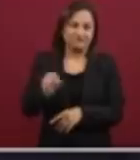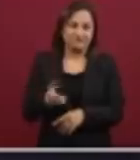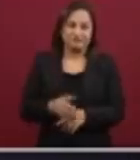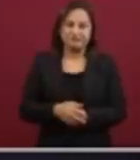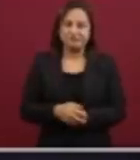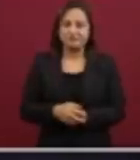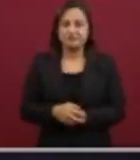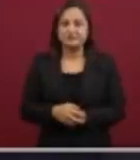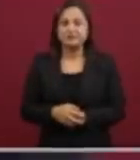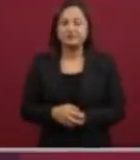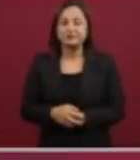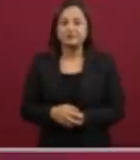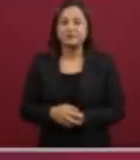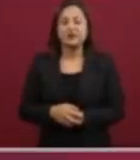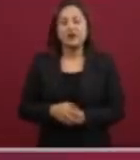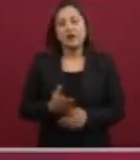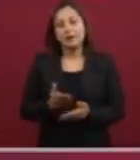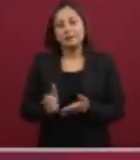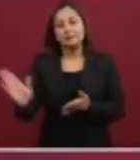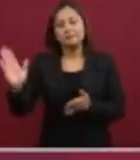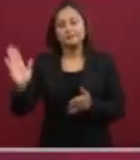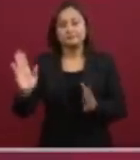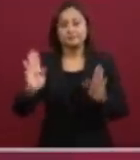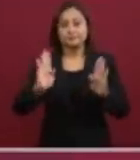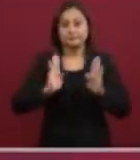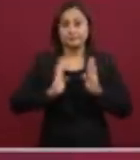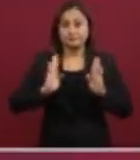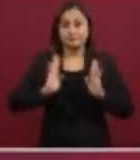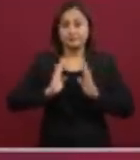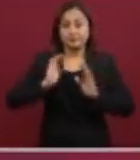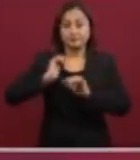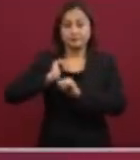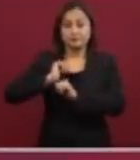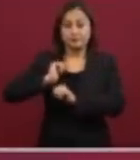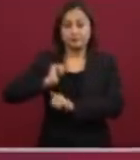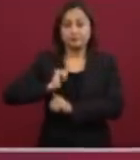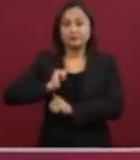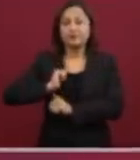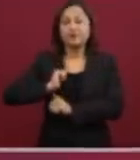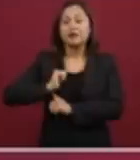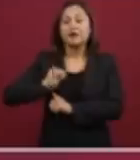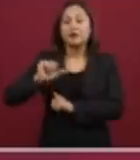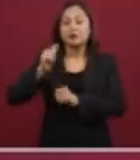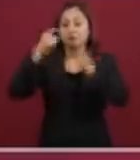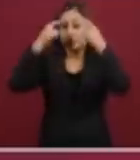se usaba el ejército y se usaba la marina para operativos